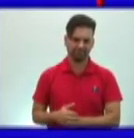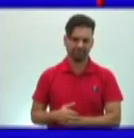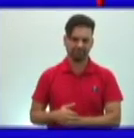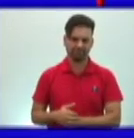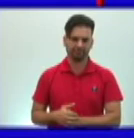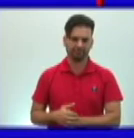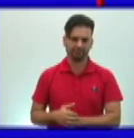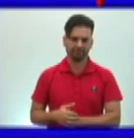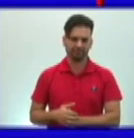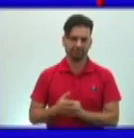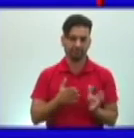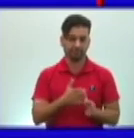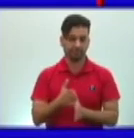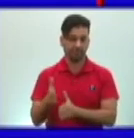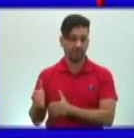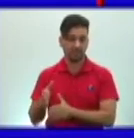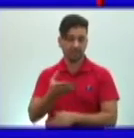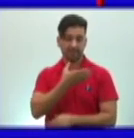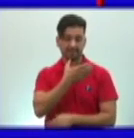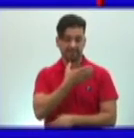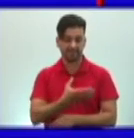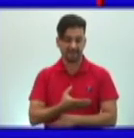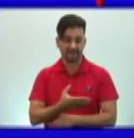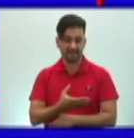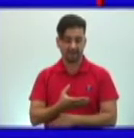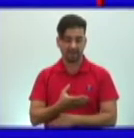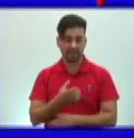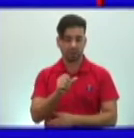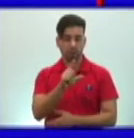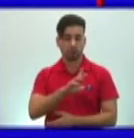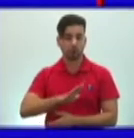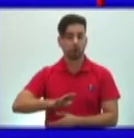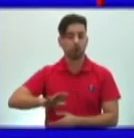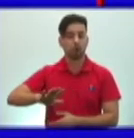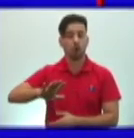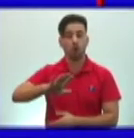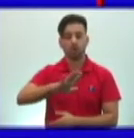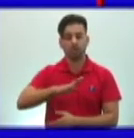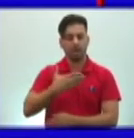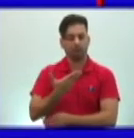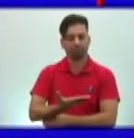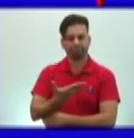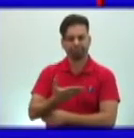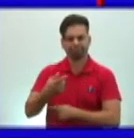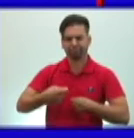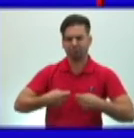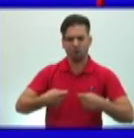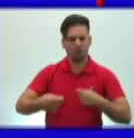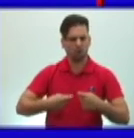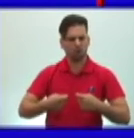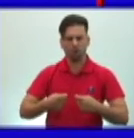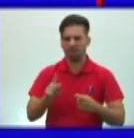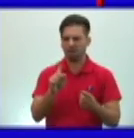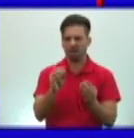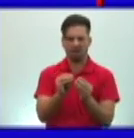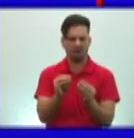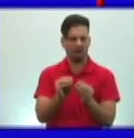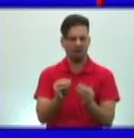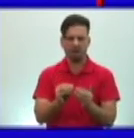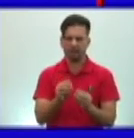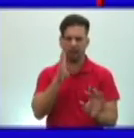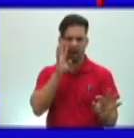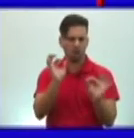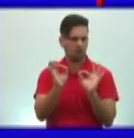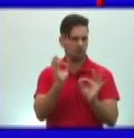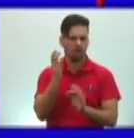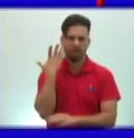son incompatibles con el ahorro de los recursos naturales y energéticos que el desarrollo y la preservación de nuestra especie requiere. Si